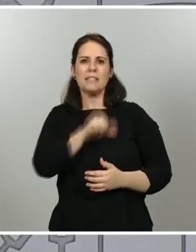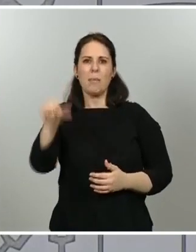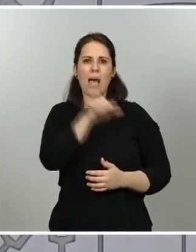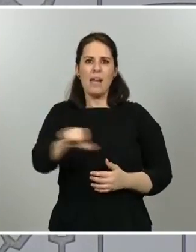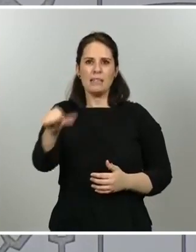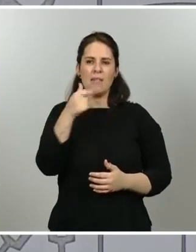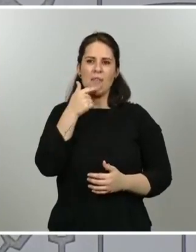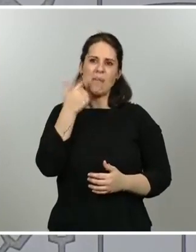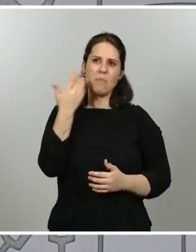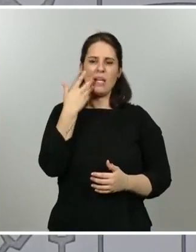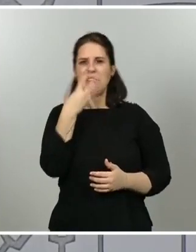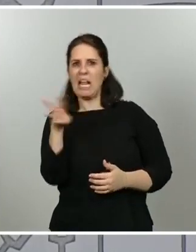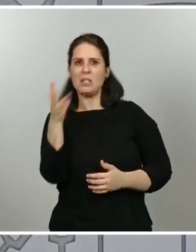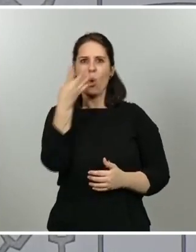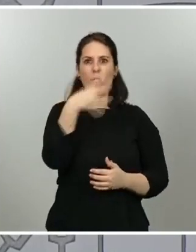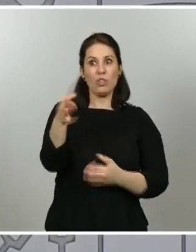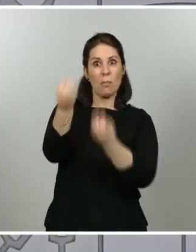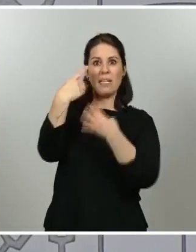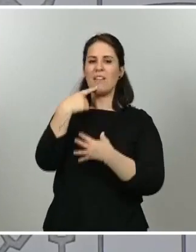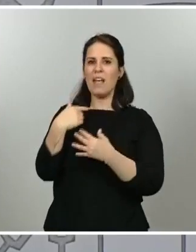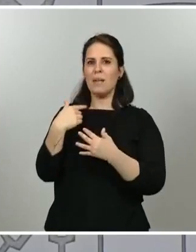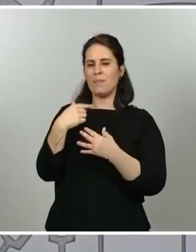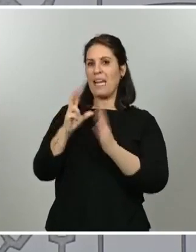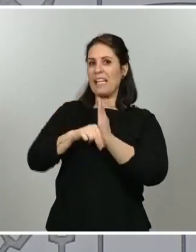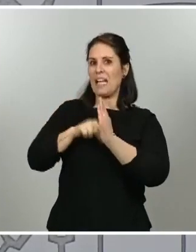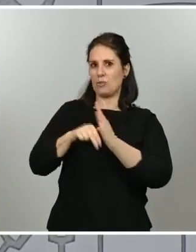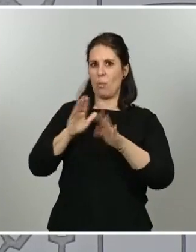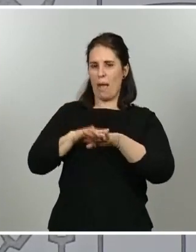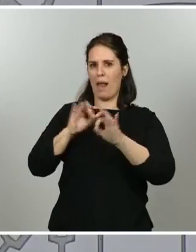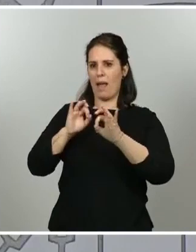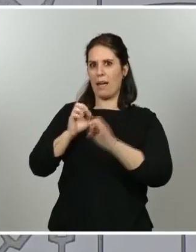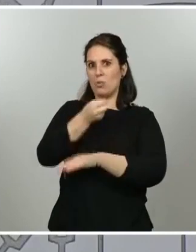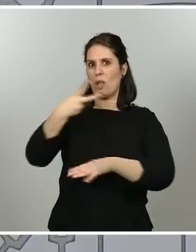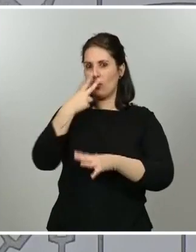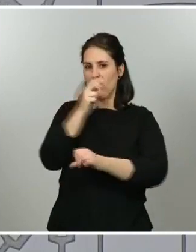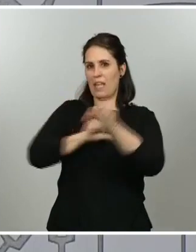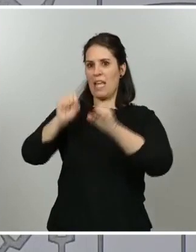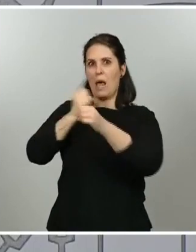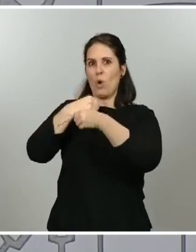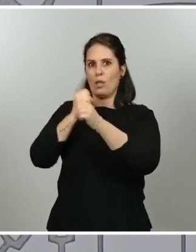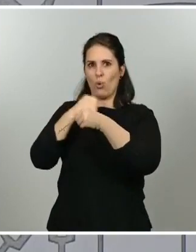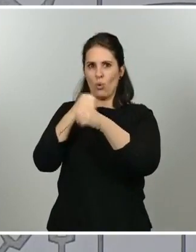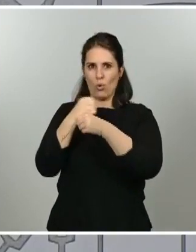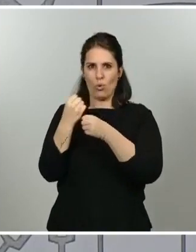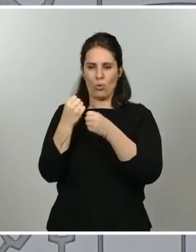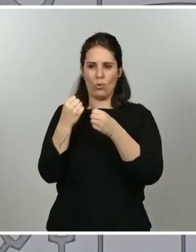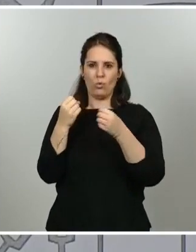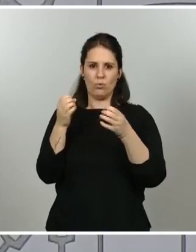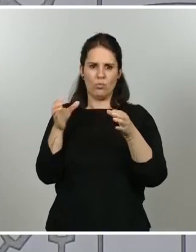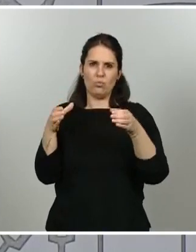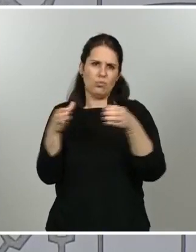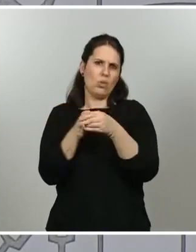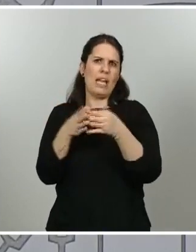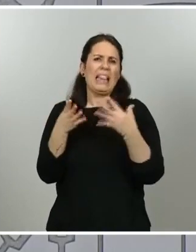4 semanas de retraso en la recepción de esos resultados de laboratorio para un grupo no muy importante, dado el volumen de casos que tiene